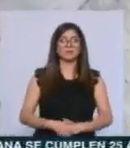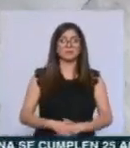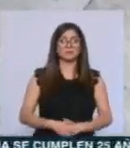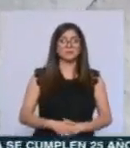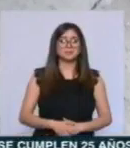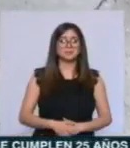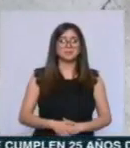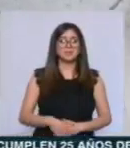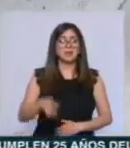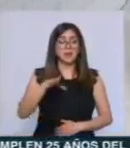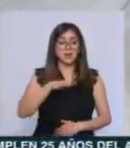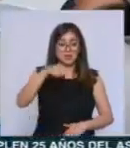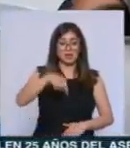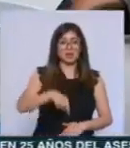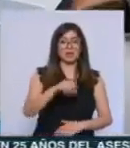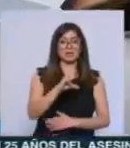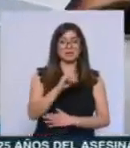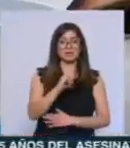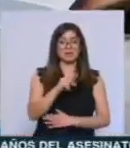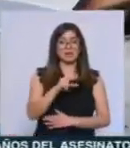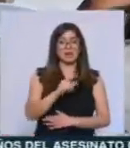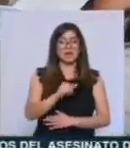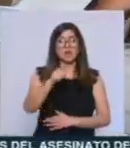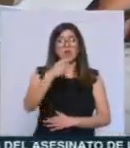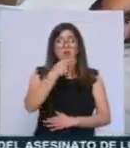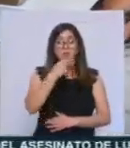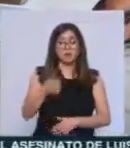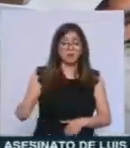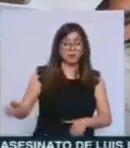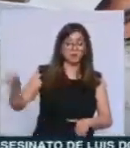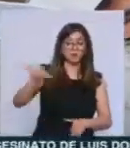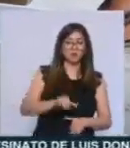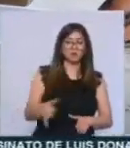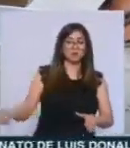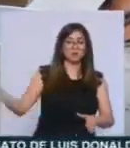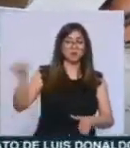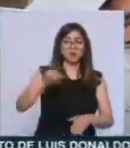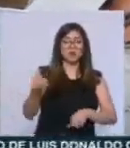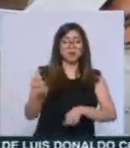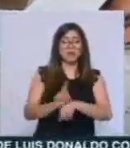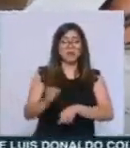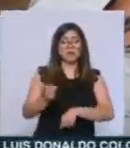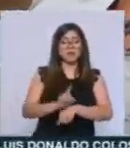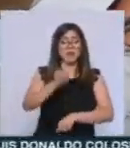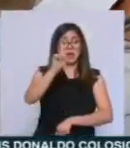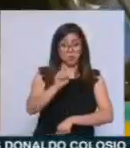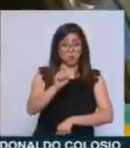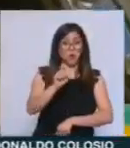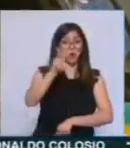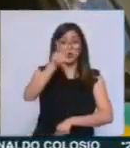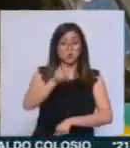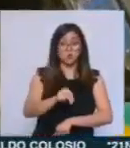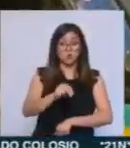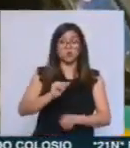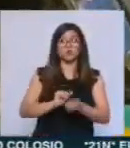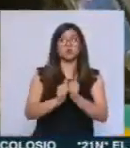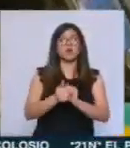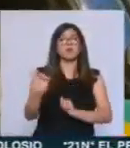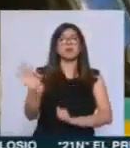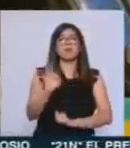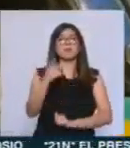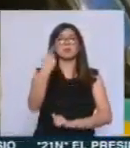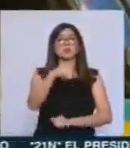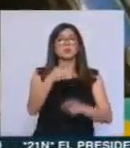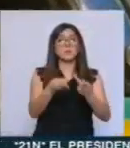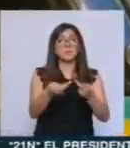A pesar de contar con una cisterna, Alexis tiene que llenar todos los días cubetas con agua, pues de no hacerlo, significaría quizás dejar los platos y